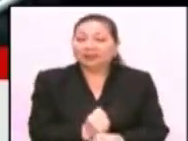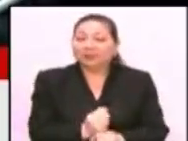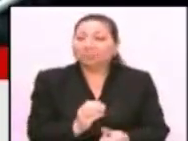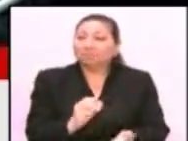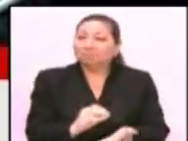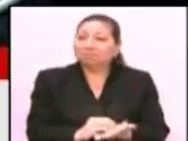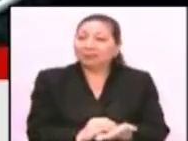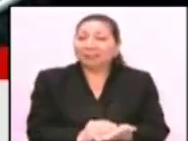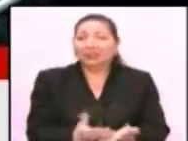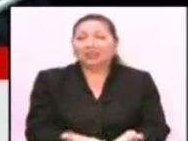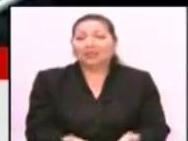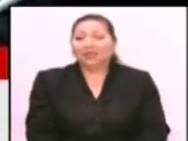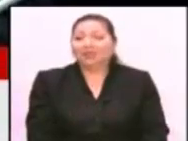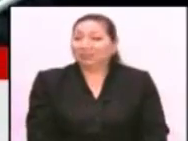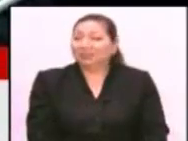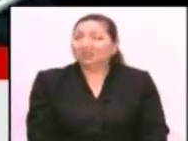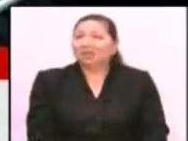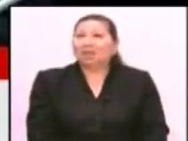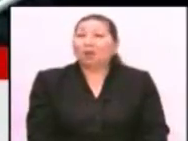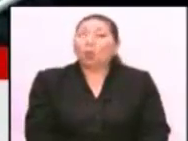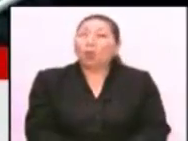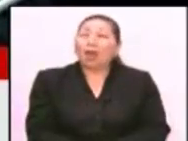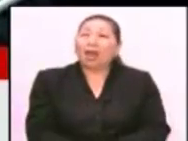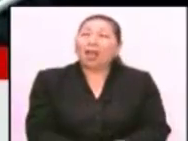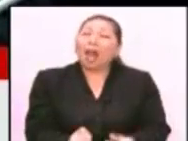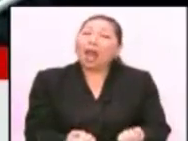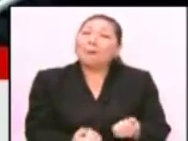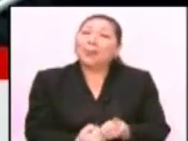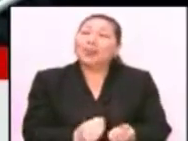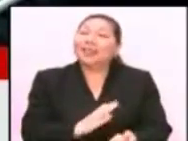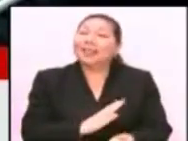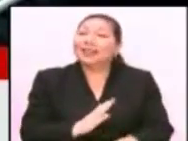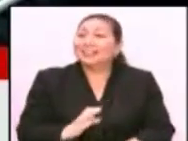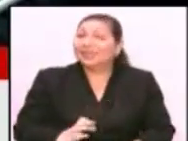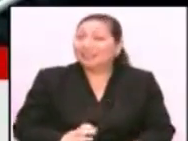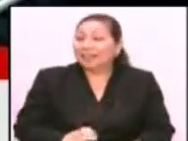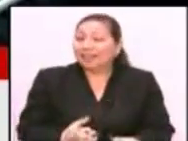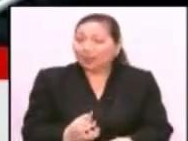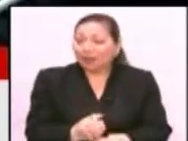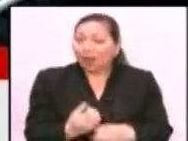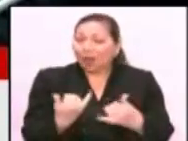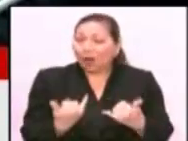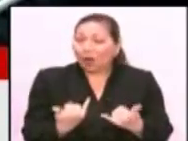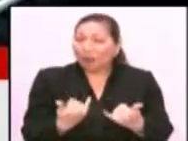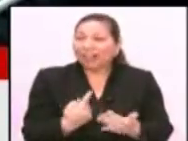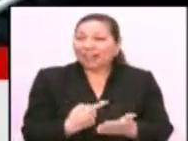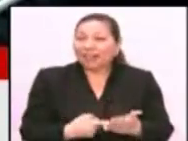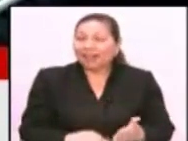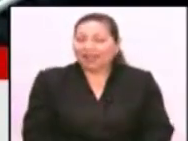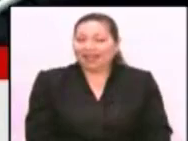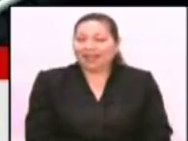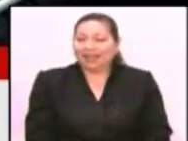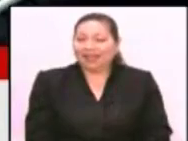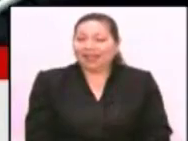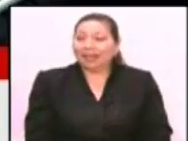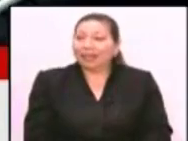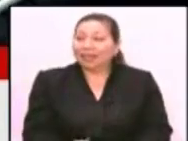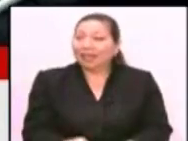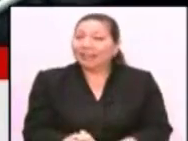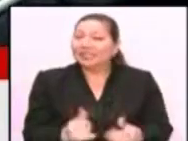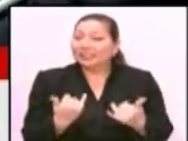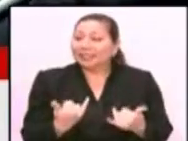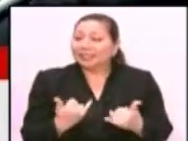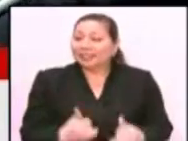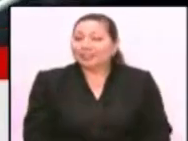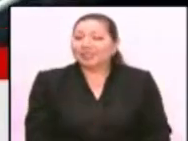más pastoral. Entonces, que el Estado haya tomado ahora la decisión de querer hacer de